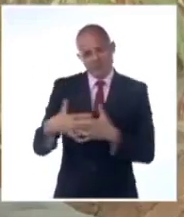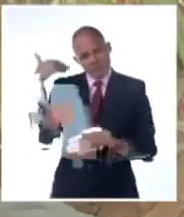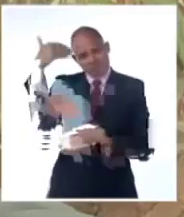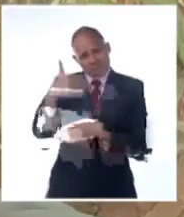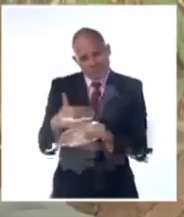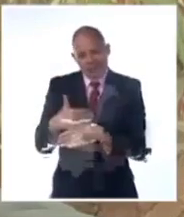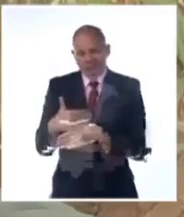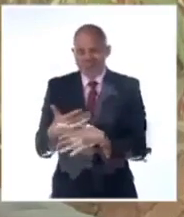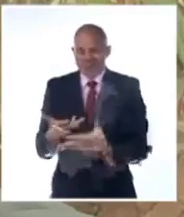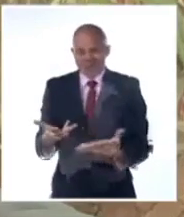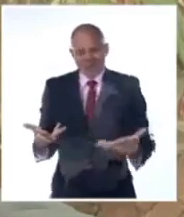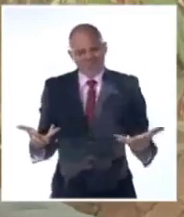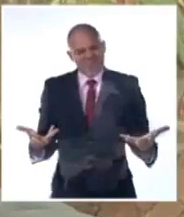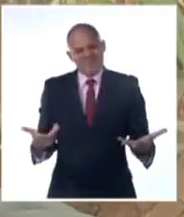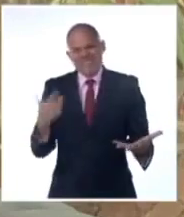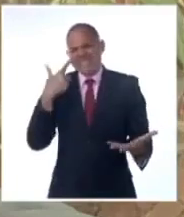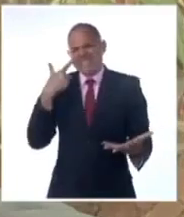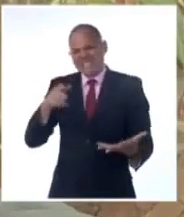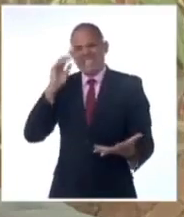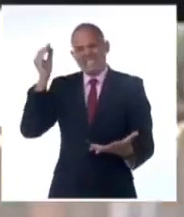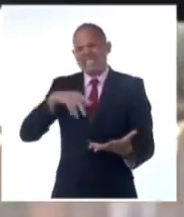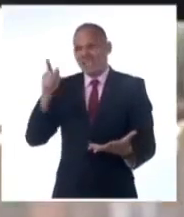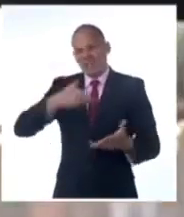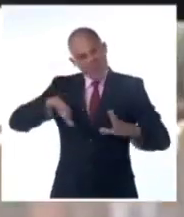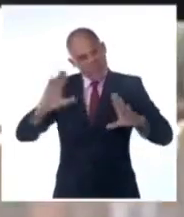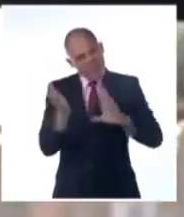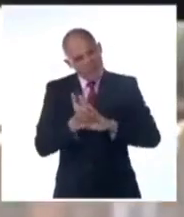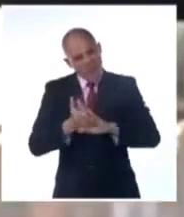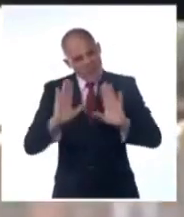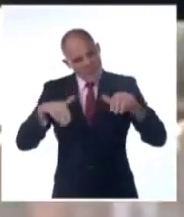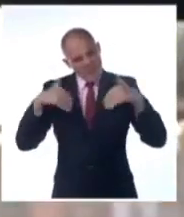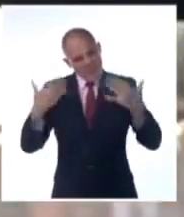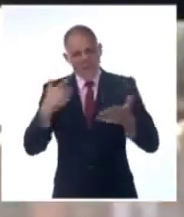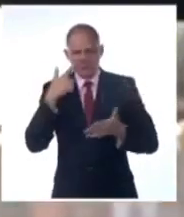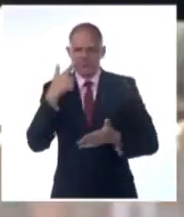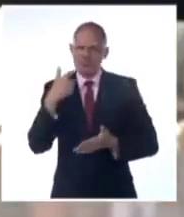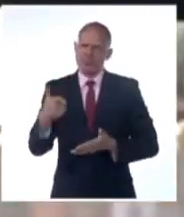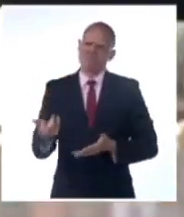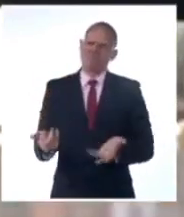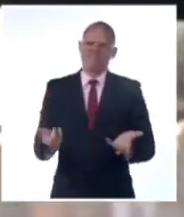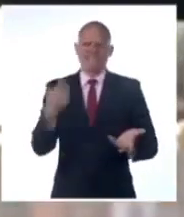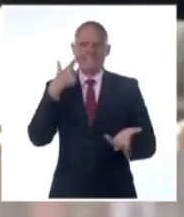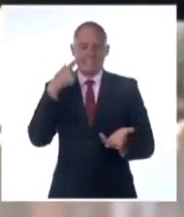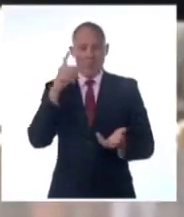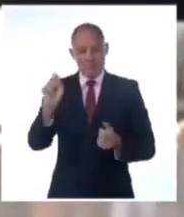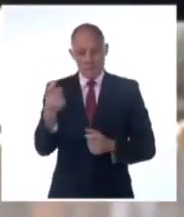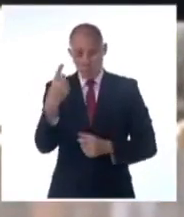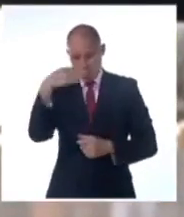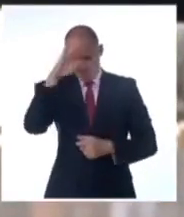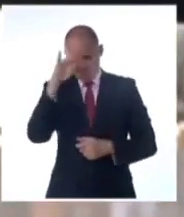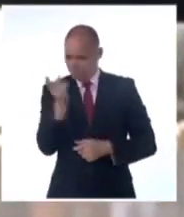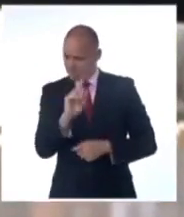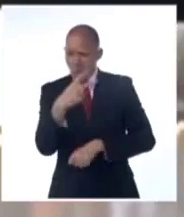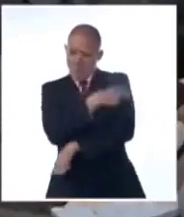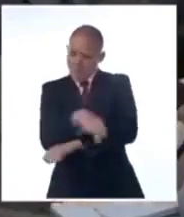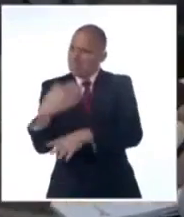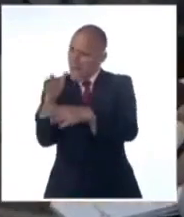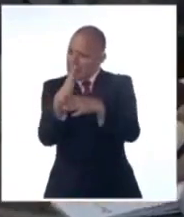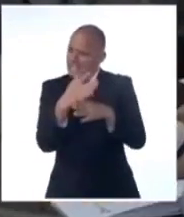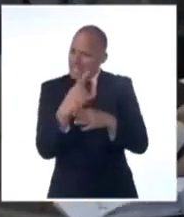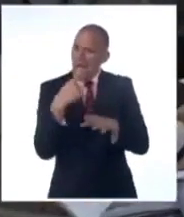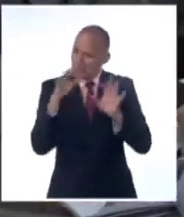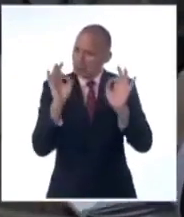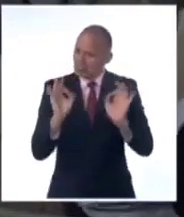sean mayores las sanciones y medidas unilaterales que se aplican contra naciones en el mundo, a la vez que compartió con el mandatario